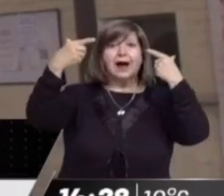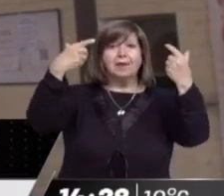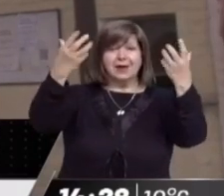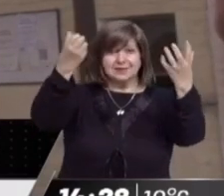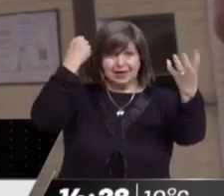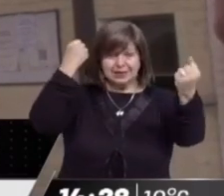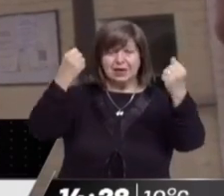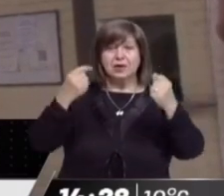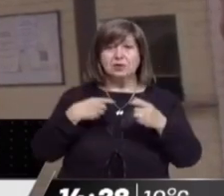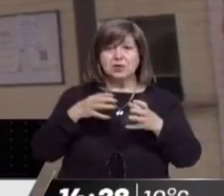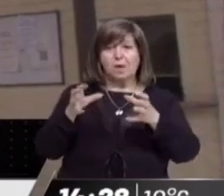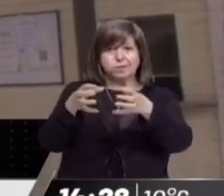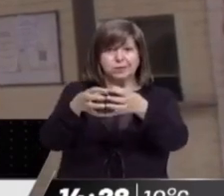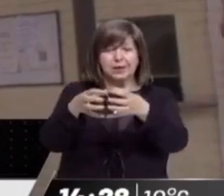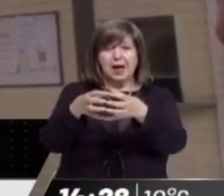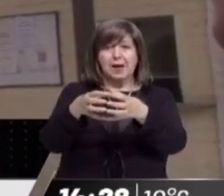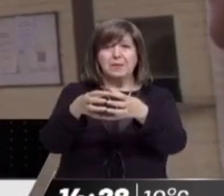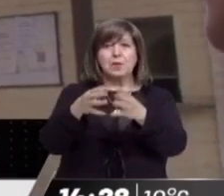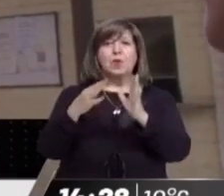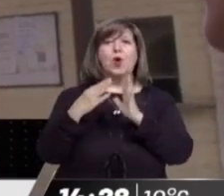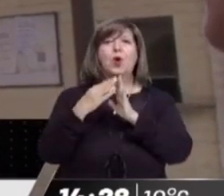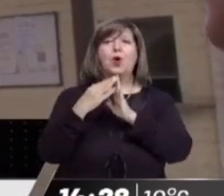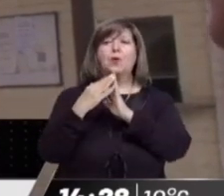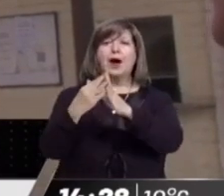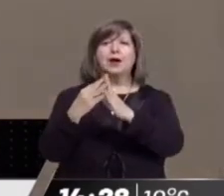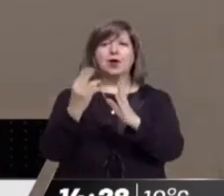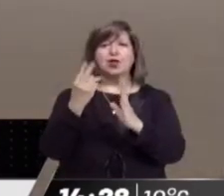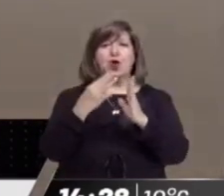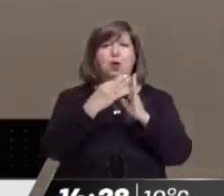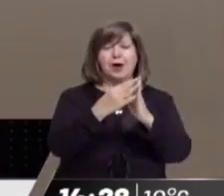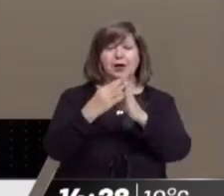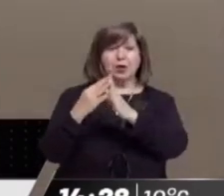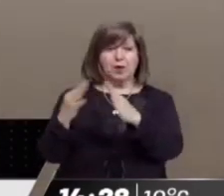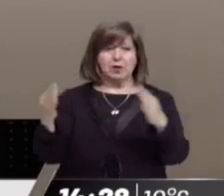se juntan dos clases de barrios y